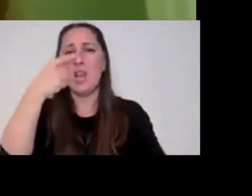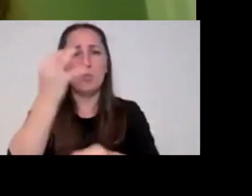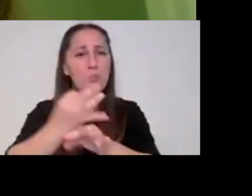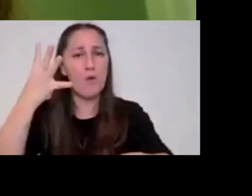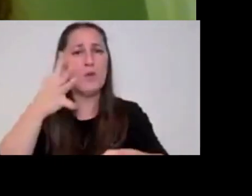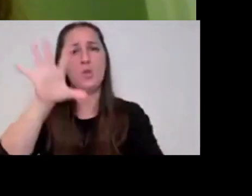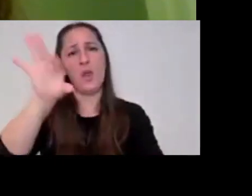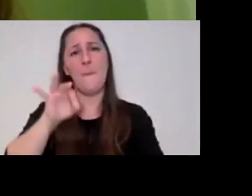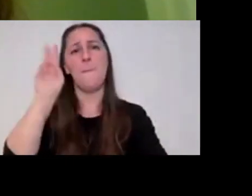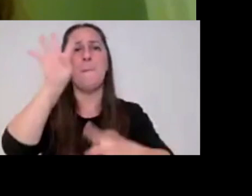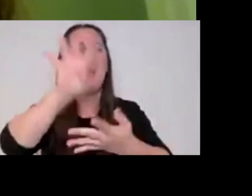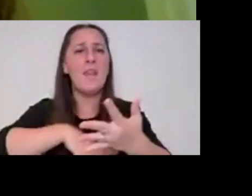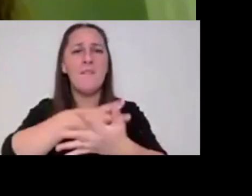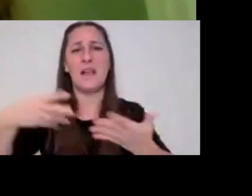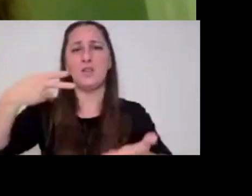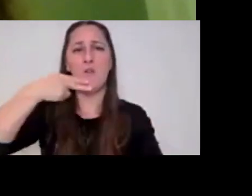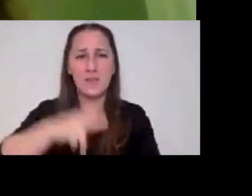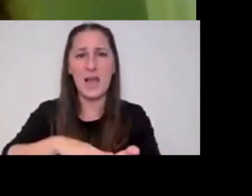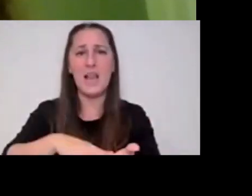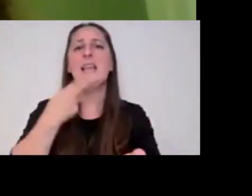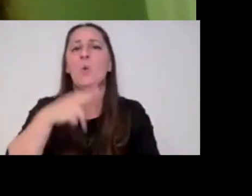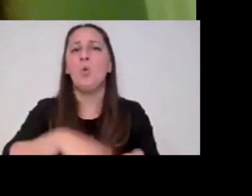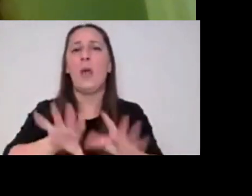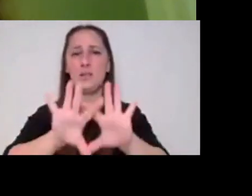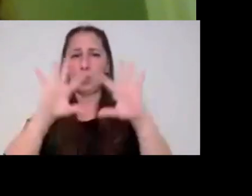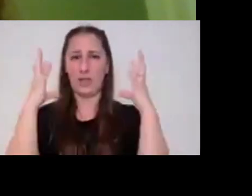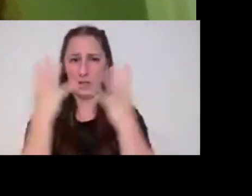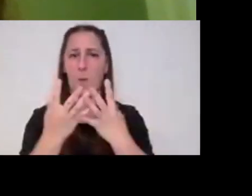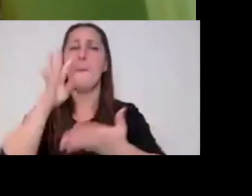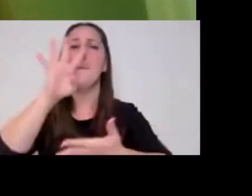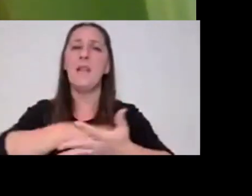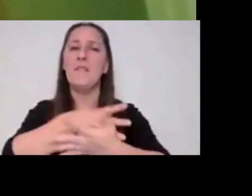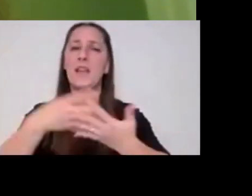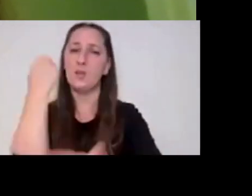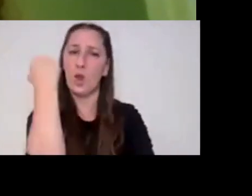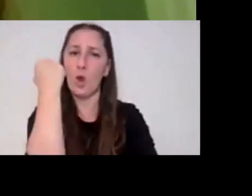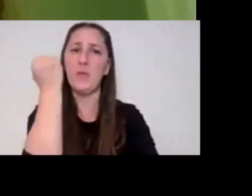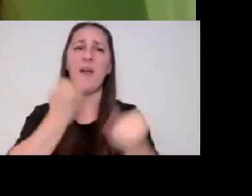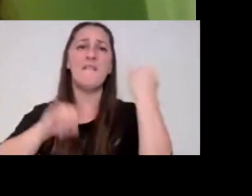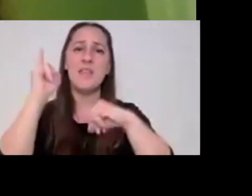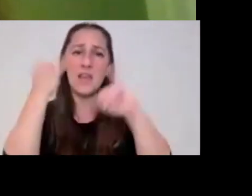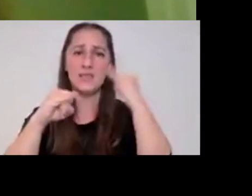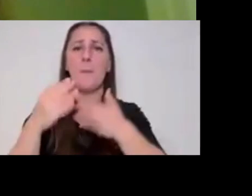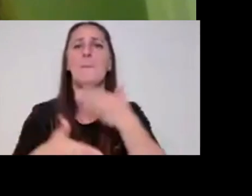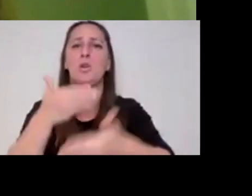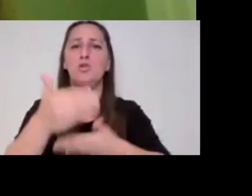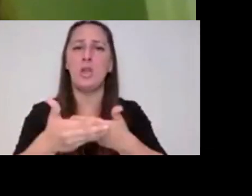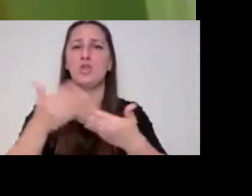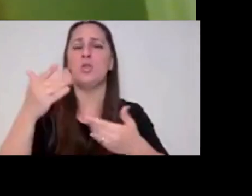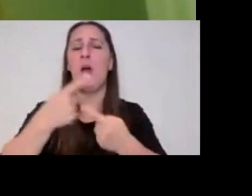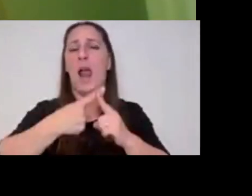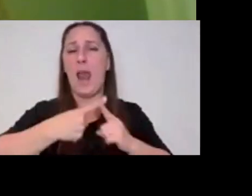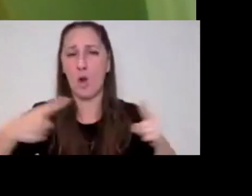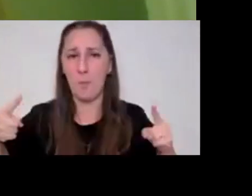la planificación fiscal y tributación internacional, la planificación económica y financiera en procesos productivos de largo plazo,